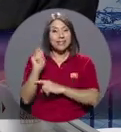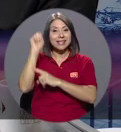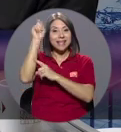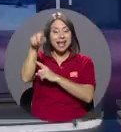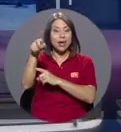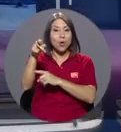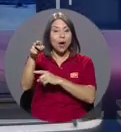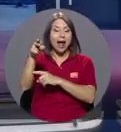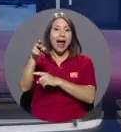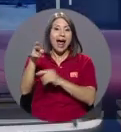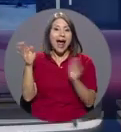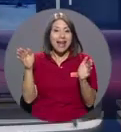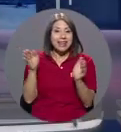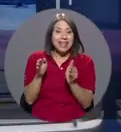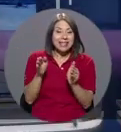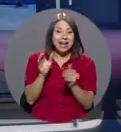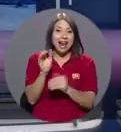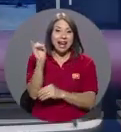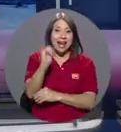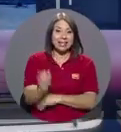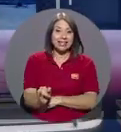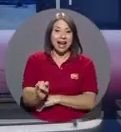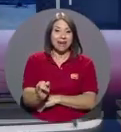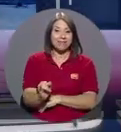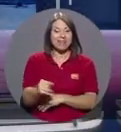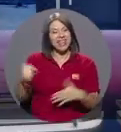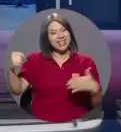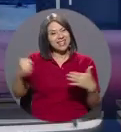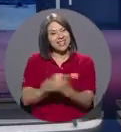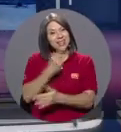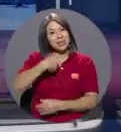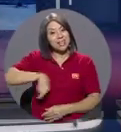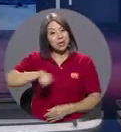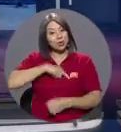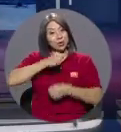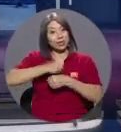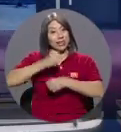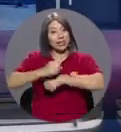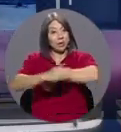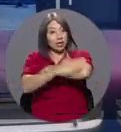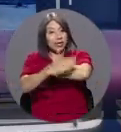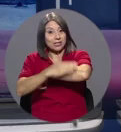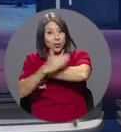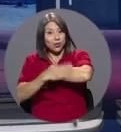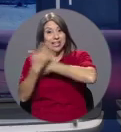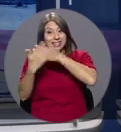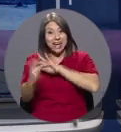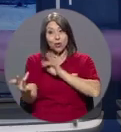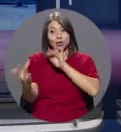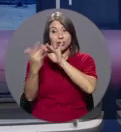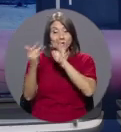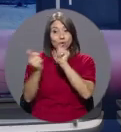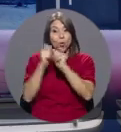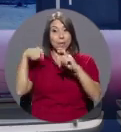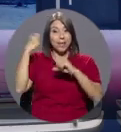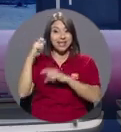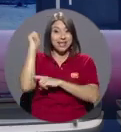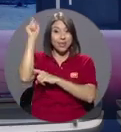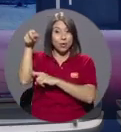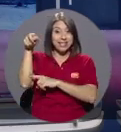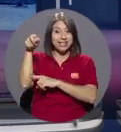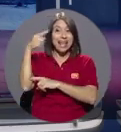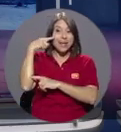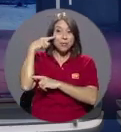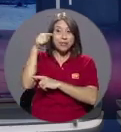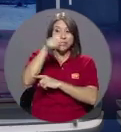artesanal. Desgraciadamente, los que trabajamos en la costa y estamos en contacto con los pescadores, hemos visto cómo ha habido una transformación